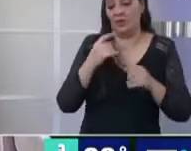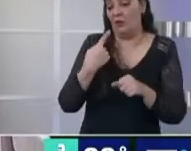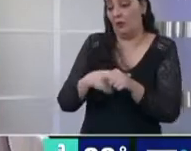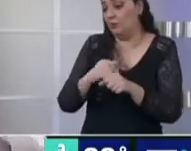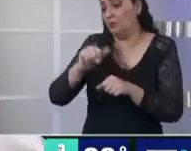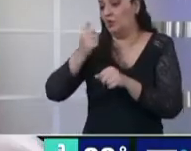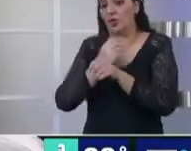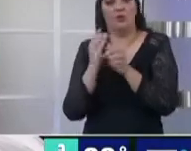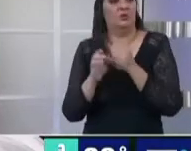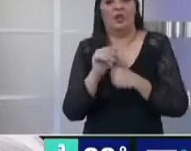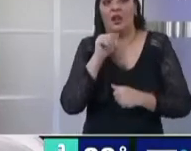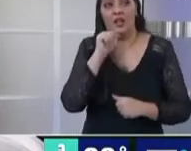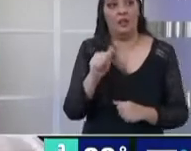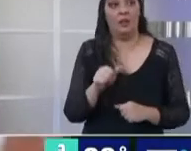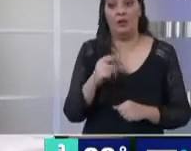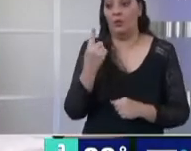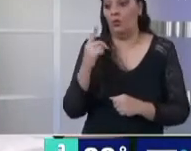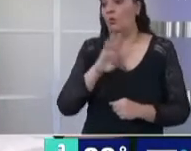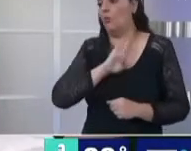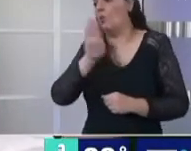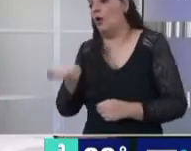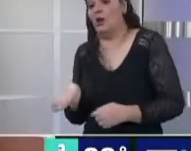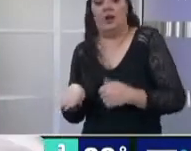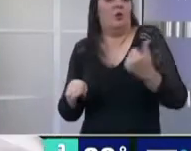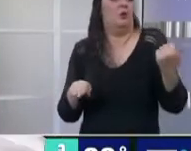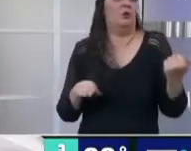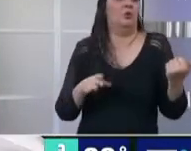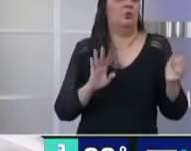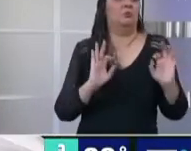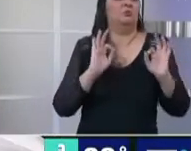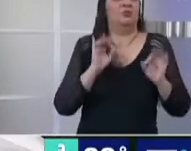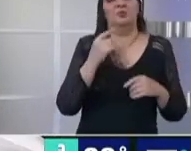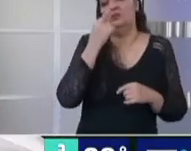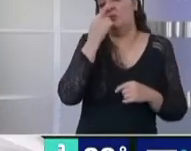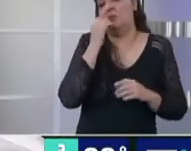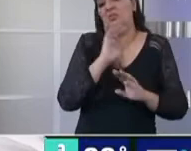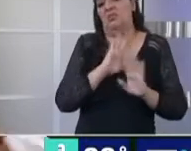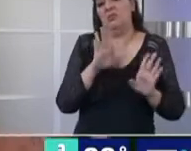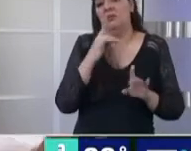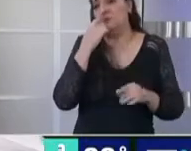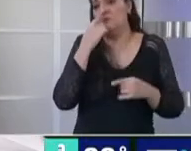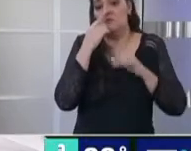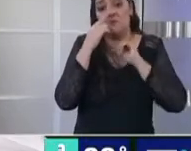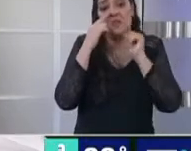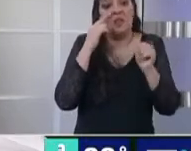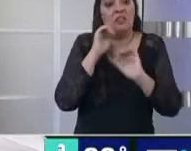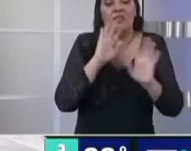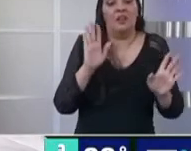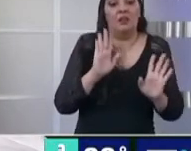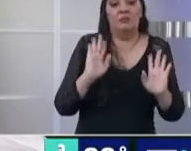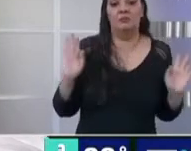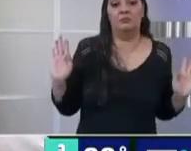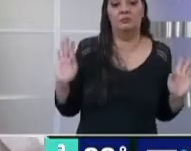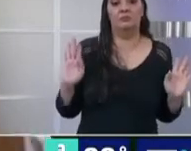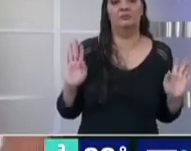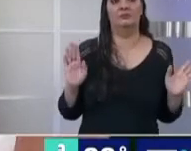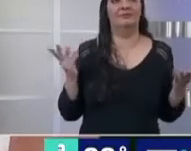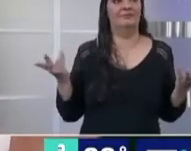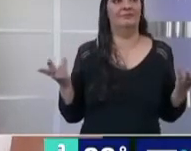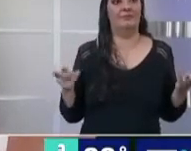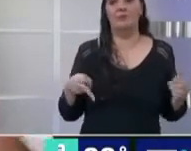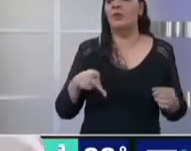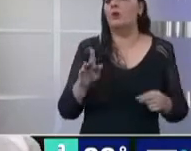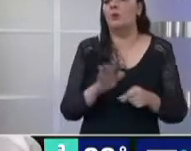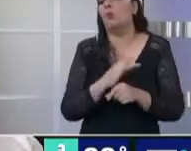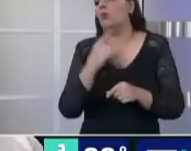tienen diabetes. Y uno puede fallecer y otro nada más se le fue el olfato y el sentido del gusto. Pero ¿por